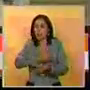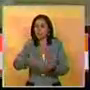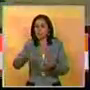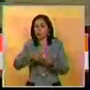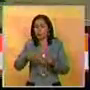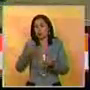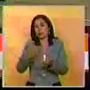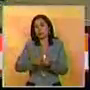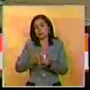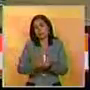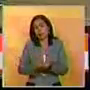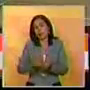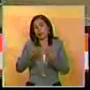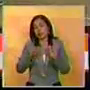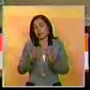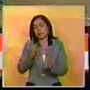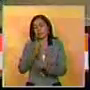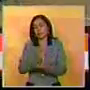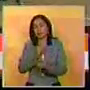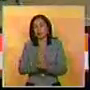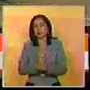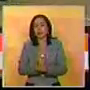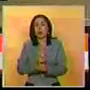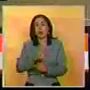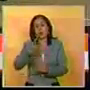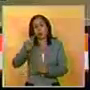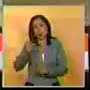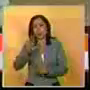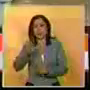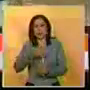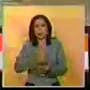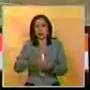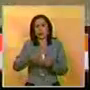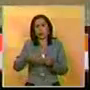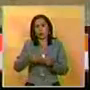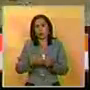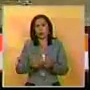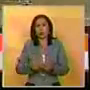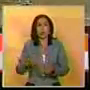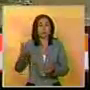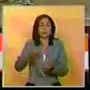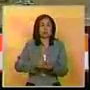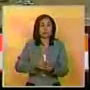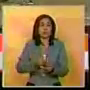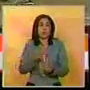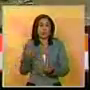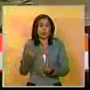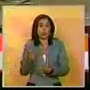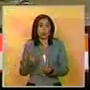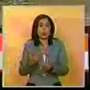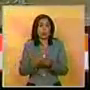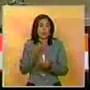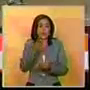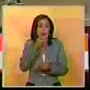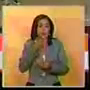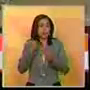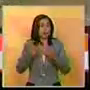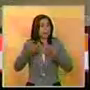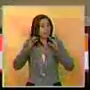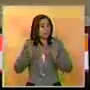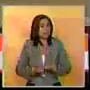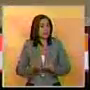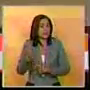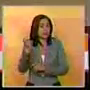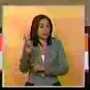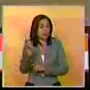de dólares por 6 temporadas, a razón de unos 21,5 millones de dólares por campaña. Ambas partes tienen hasta las 5 de la tarde de este viernes